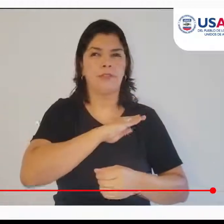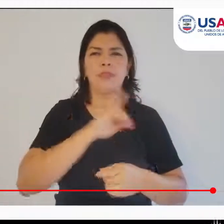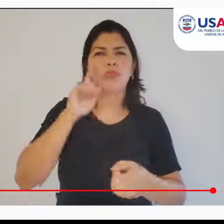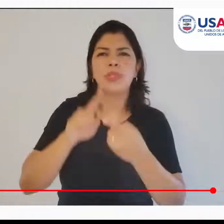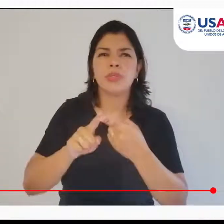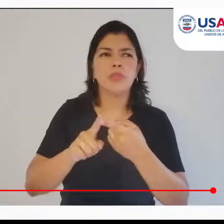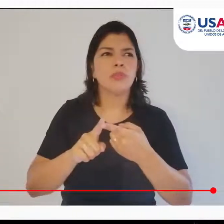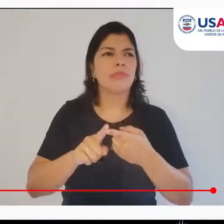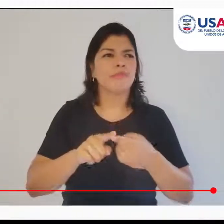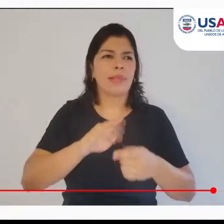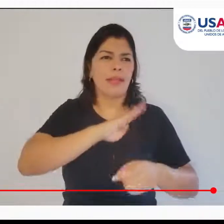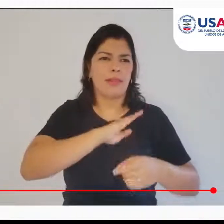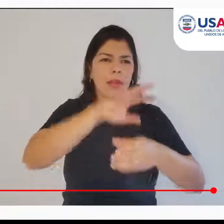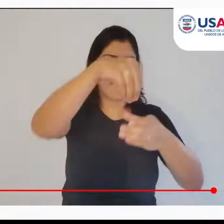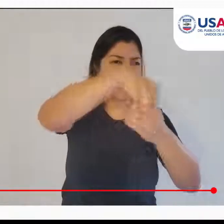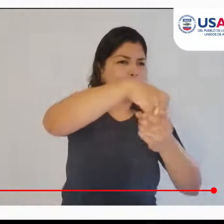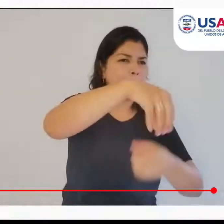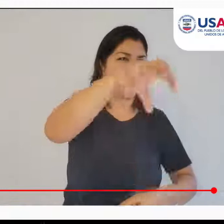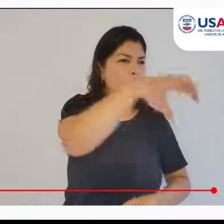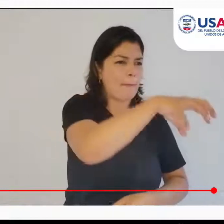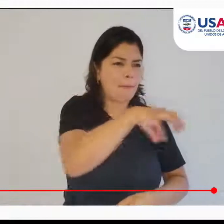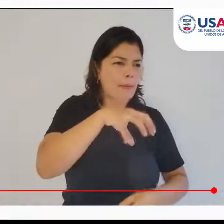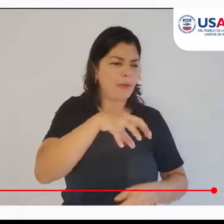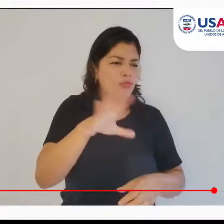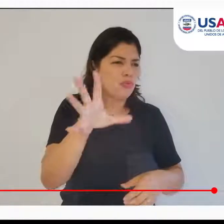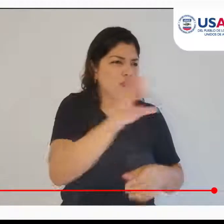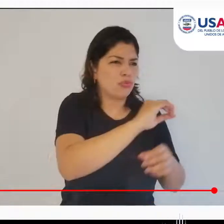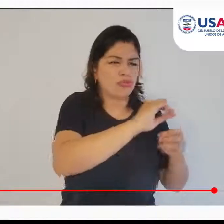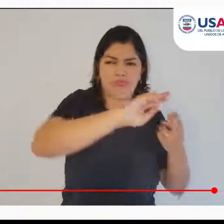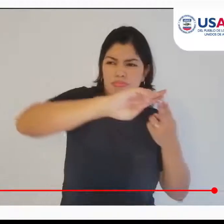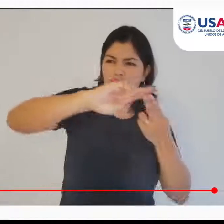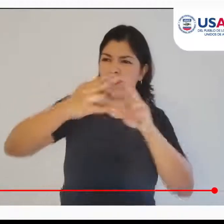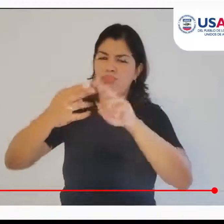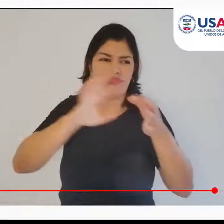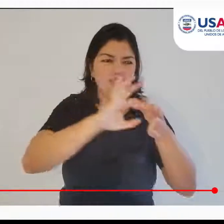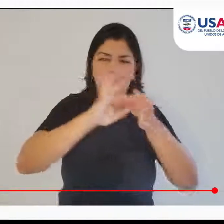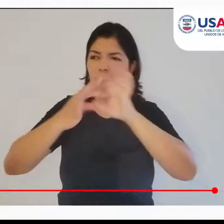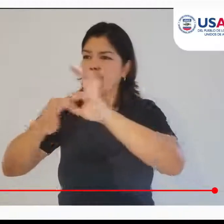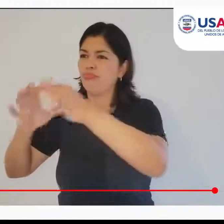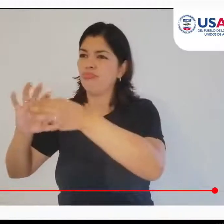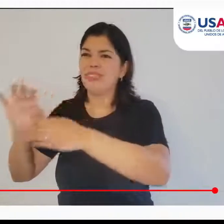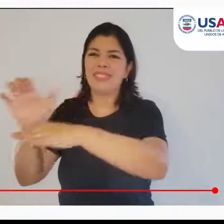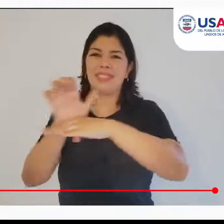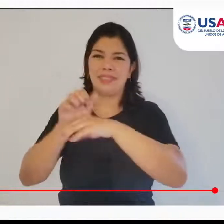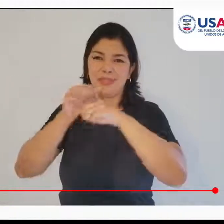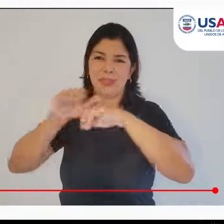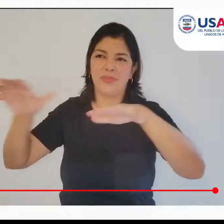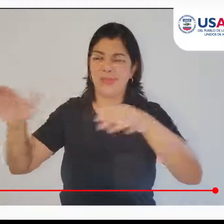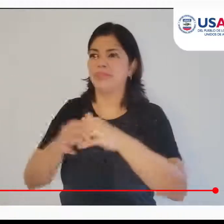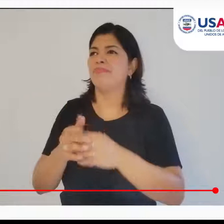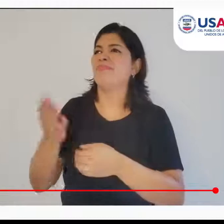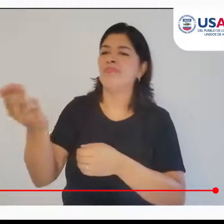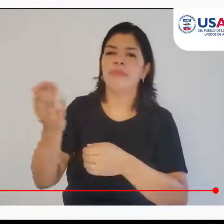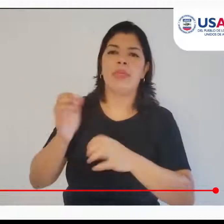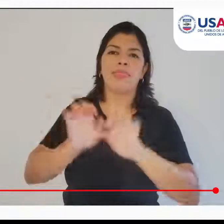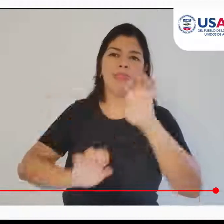sus carteras articuladas con entidades públicas que se encuentran en el territorio como